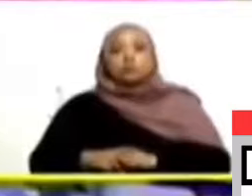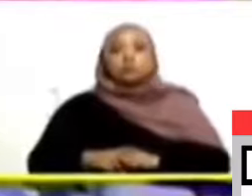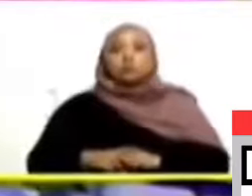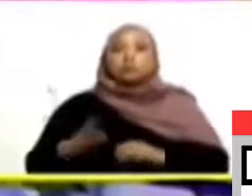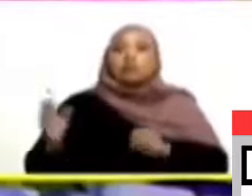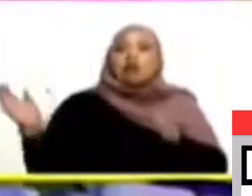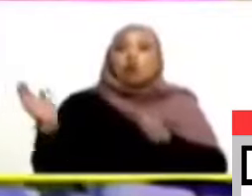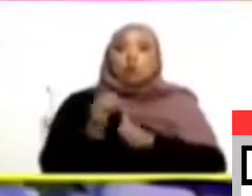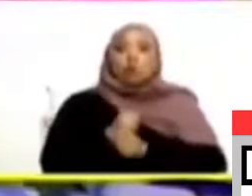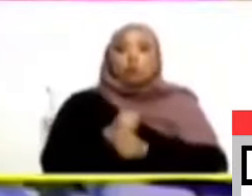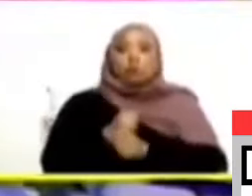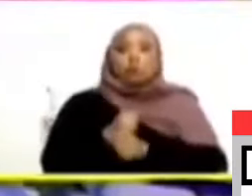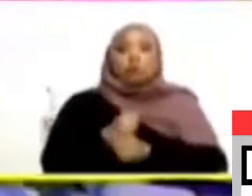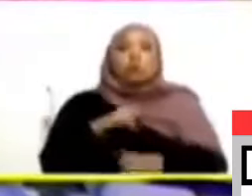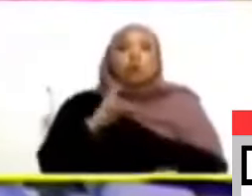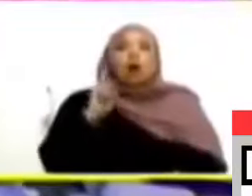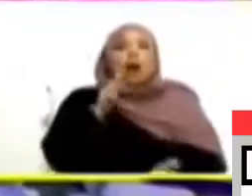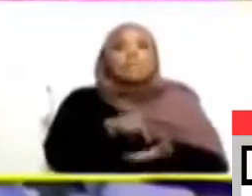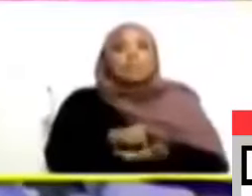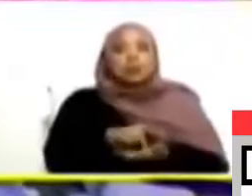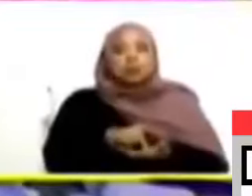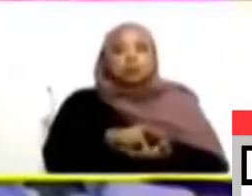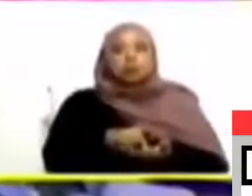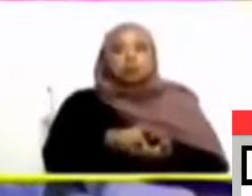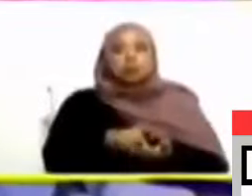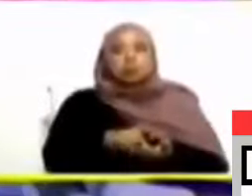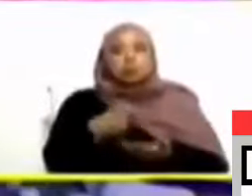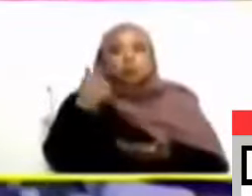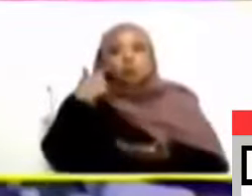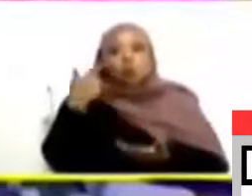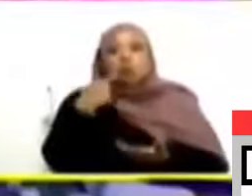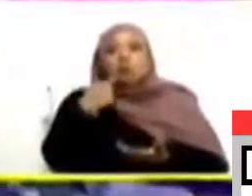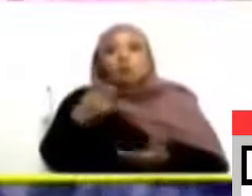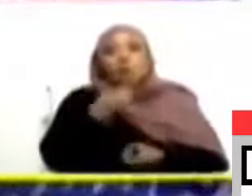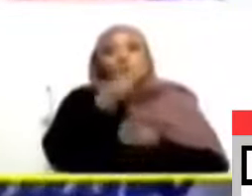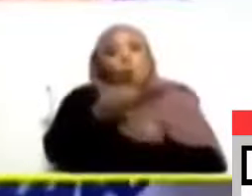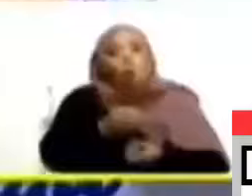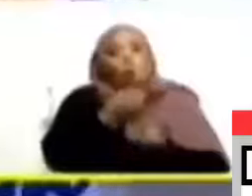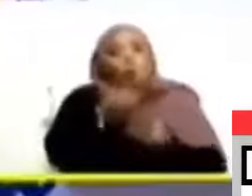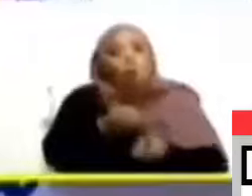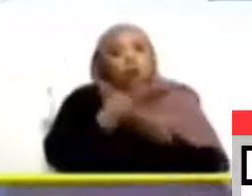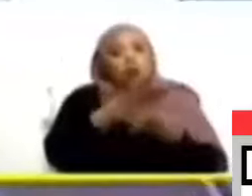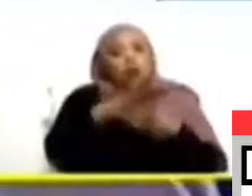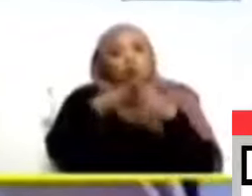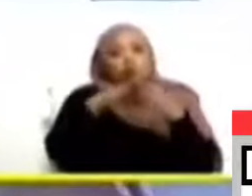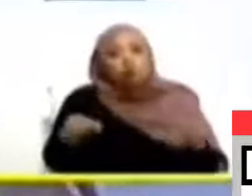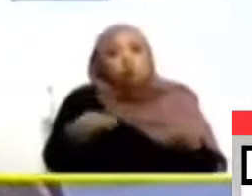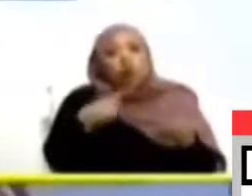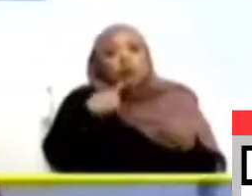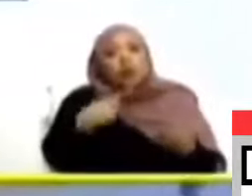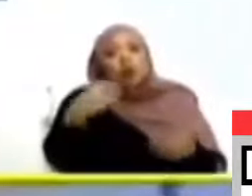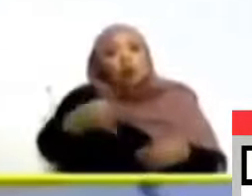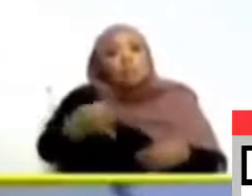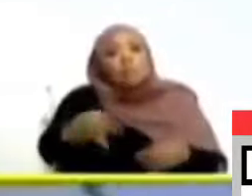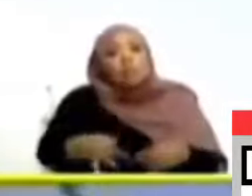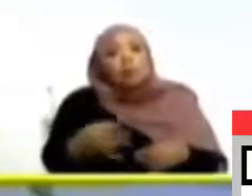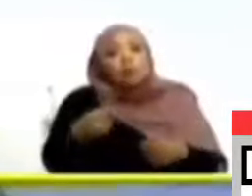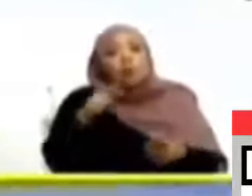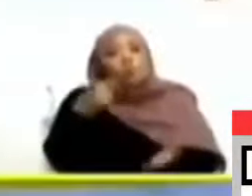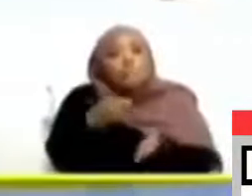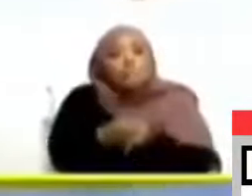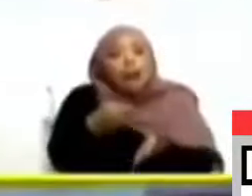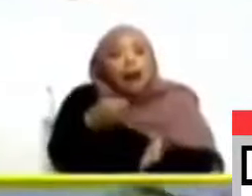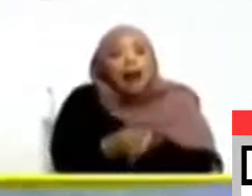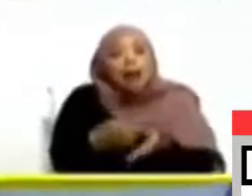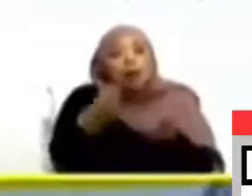Capturados, desmantelados, convictos y confesos, porque lo contaron completico. ¿Cuánto le dieron? ¿Cuánto le pagaron? ¿Cuándo